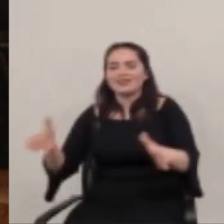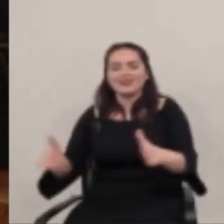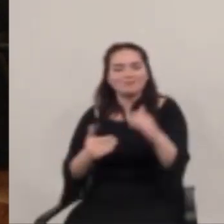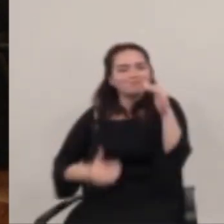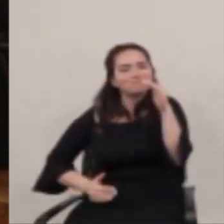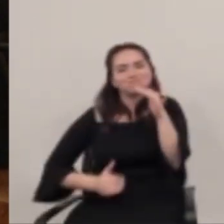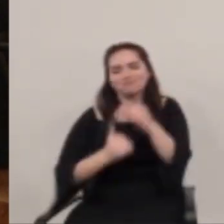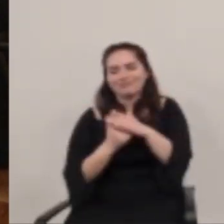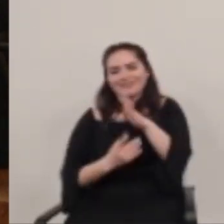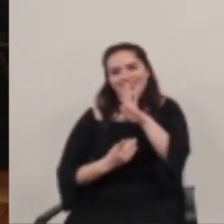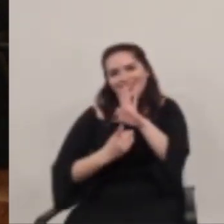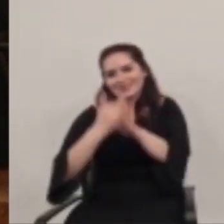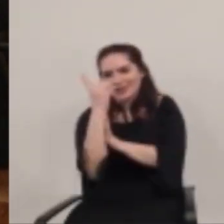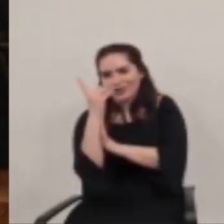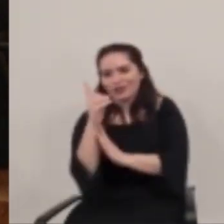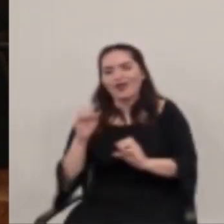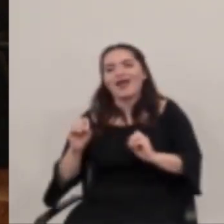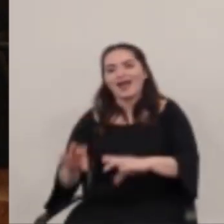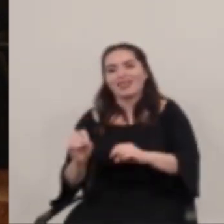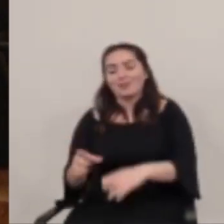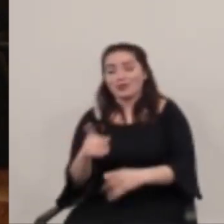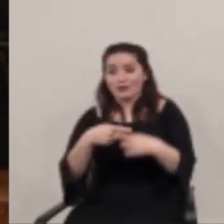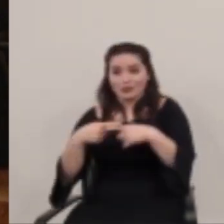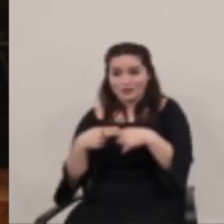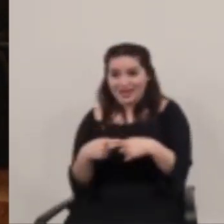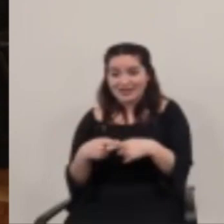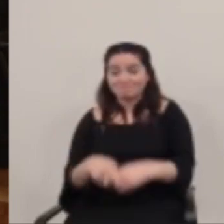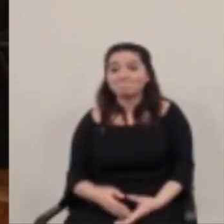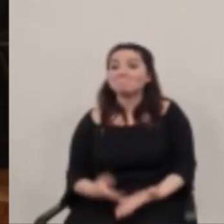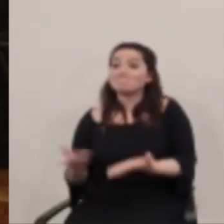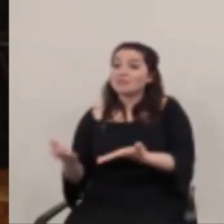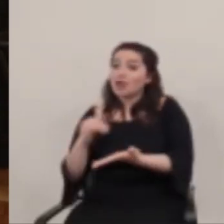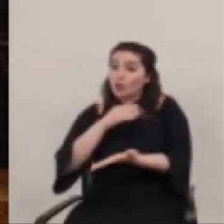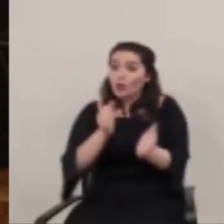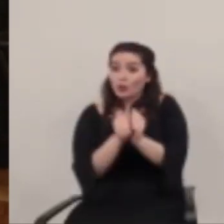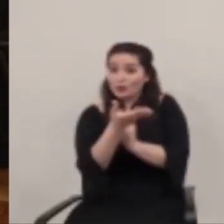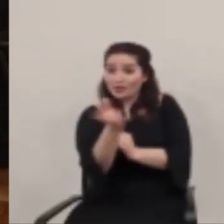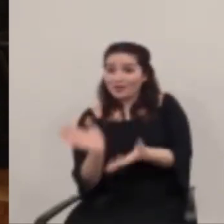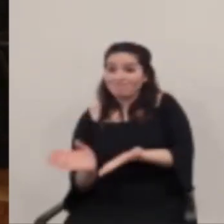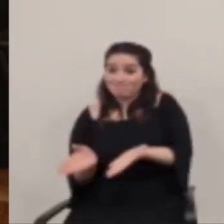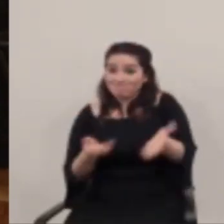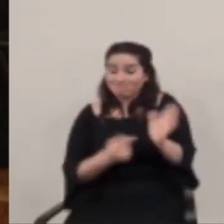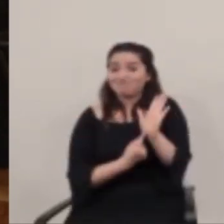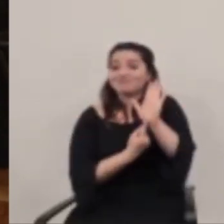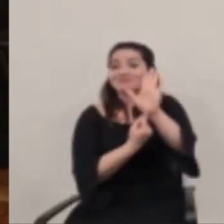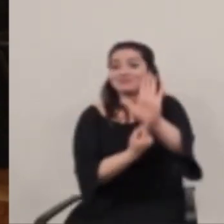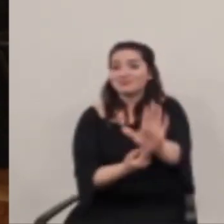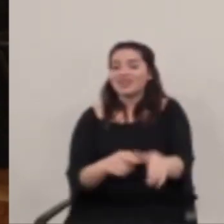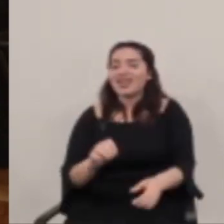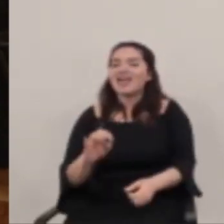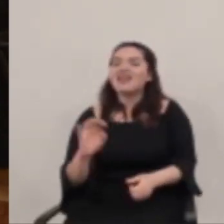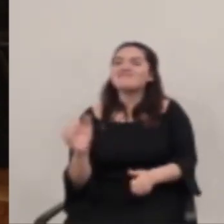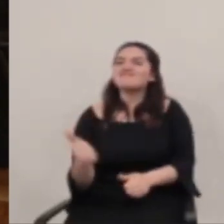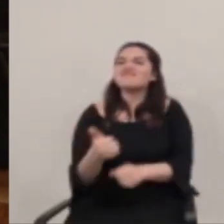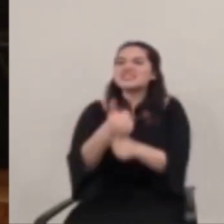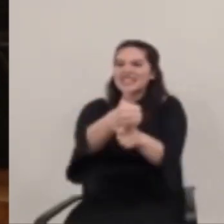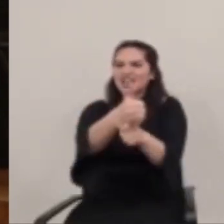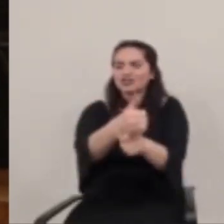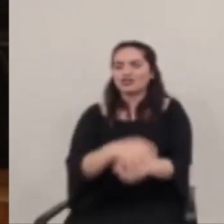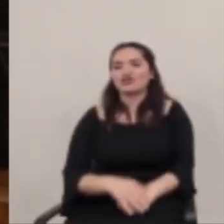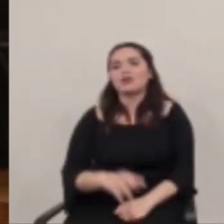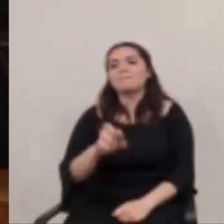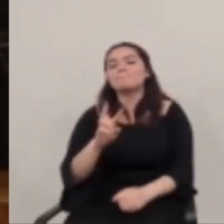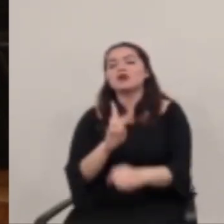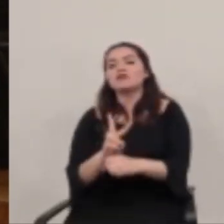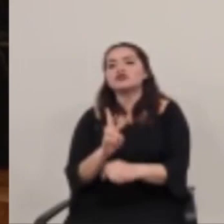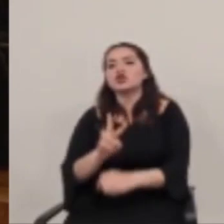el desarrollo académico y social. Dejo con ustedes al Vicerrector de Asuntos Estudiantiles y Comunitarios, profesor Juan